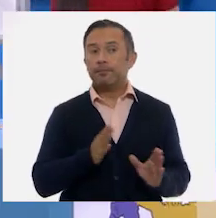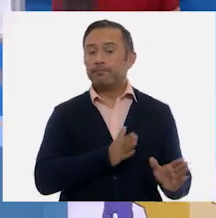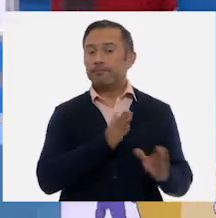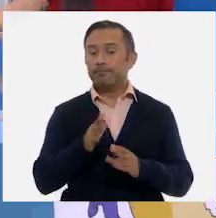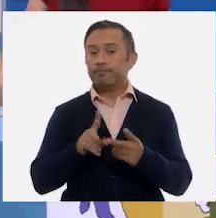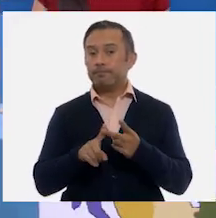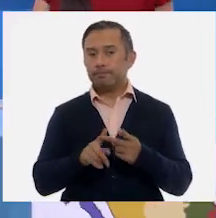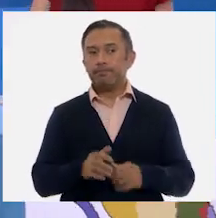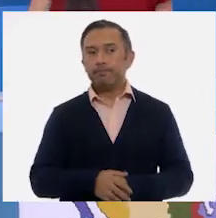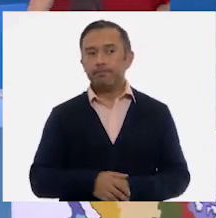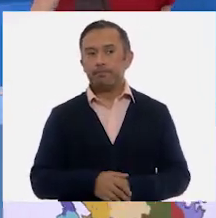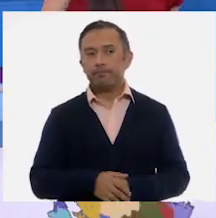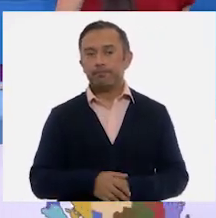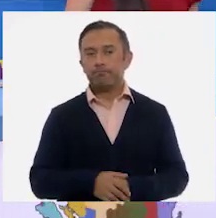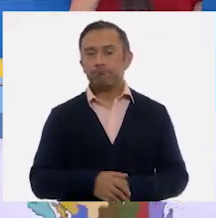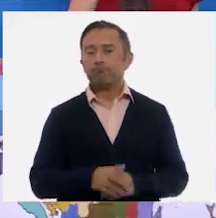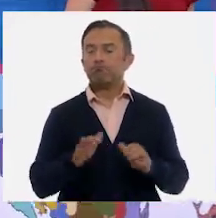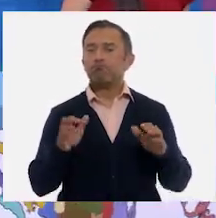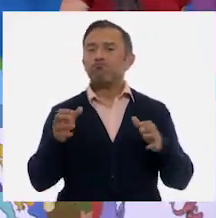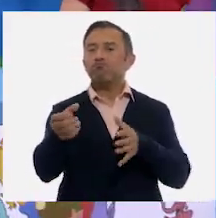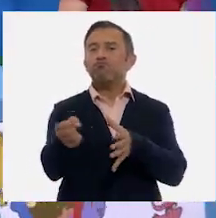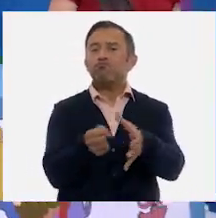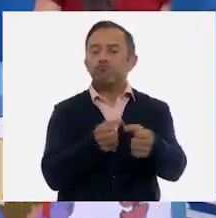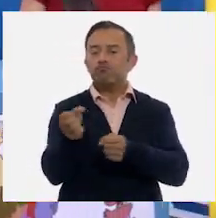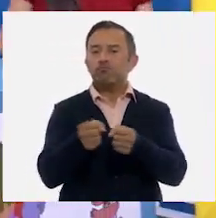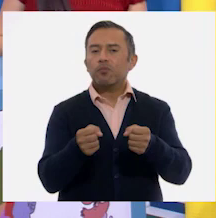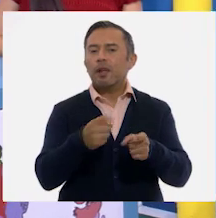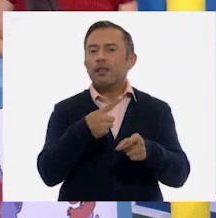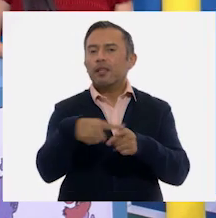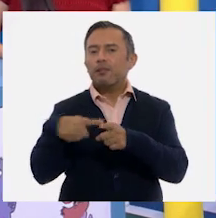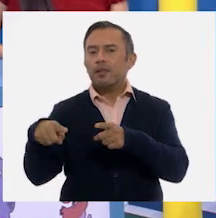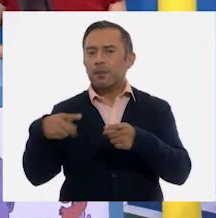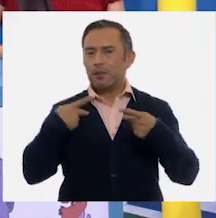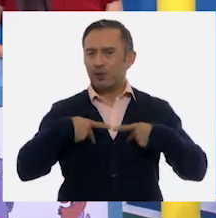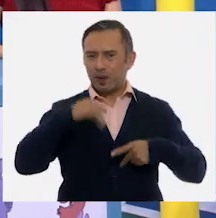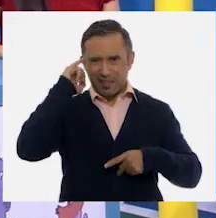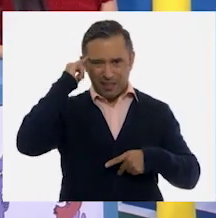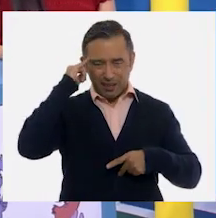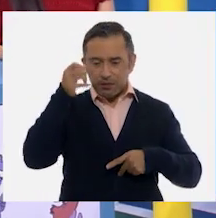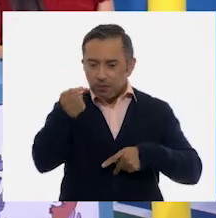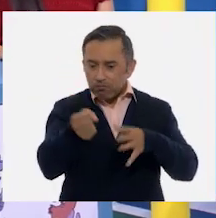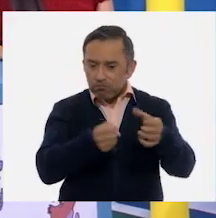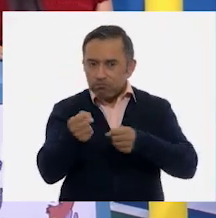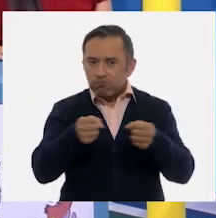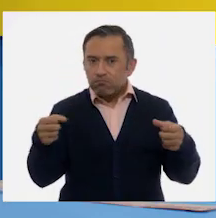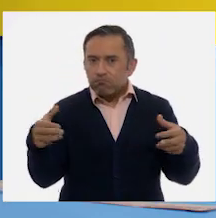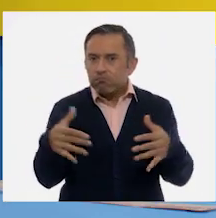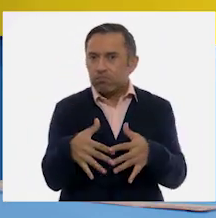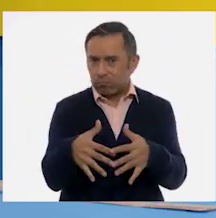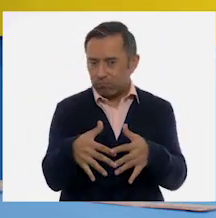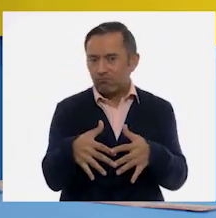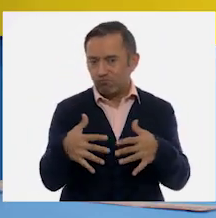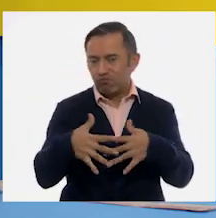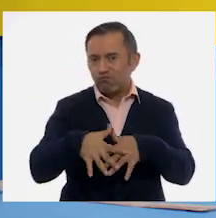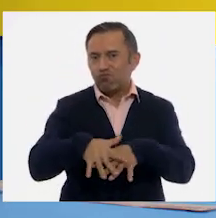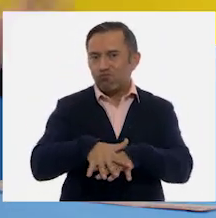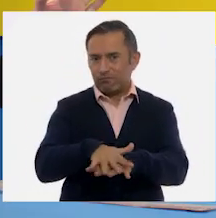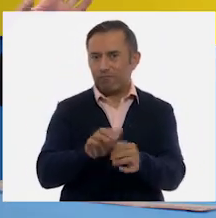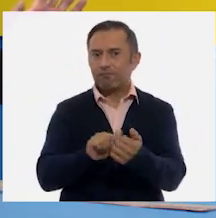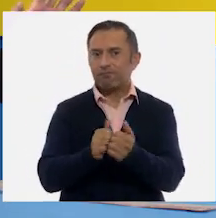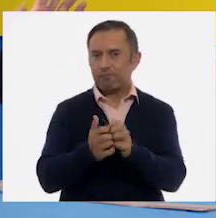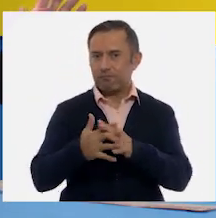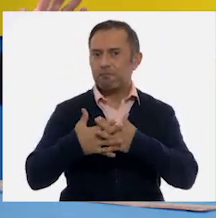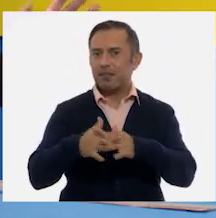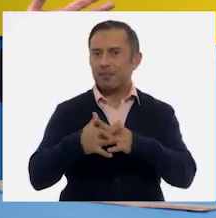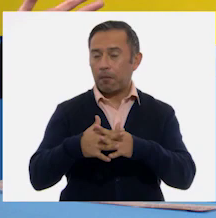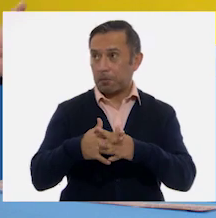la reunión de diferentes grupos indígenas en nuevos pueblos. Muy bien. Y bueno, supongo que con eso, ahora sí, ya